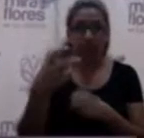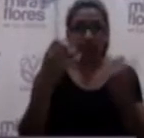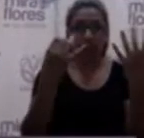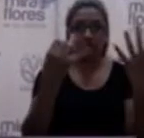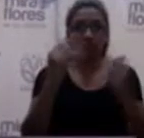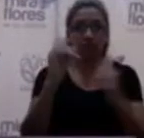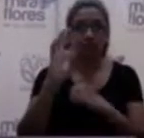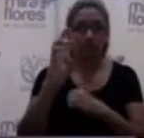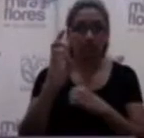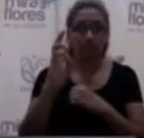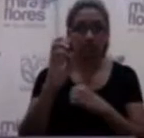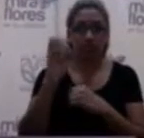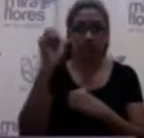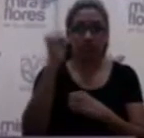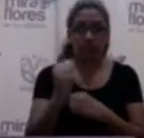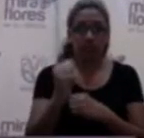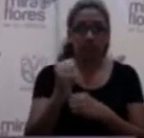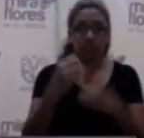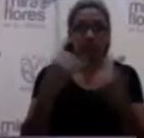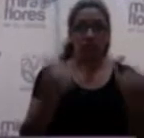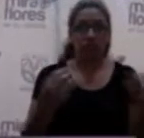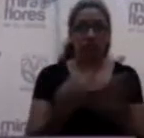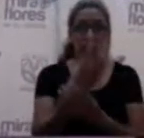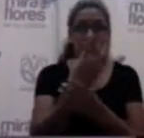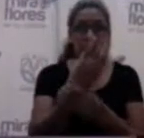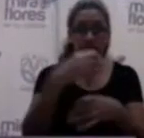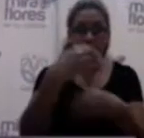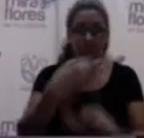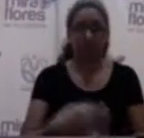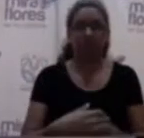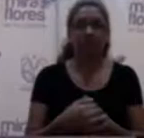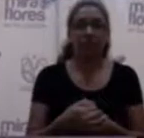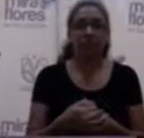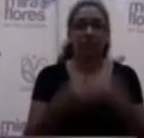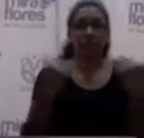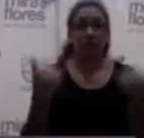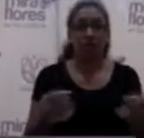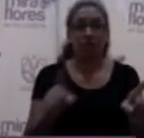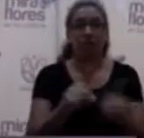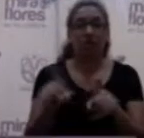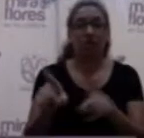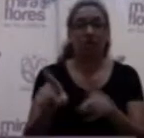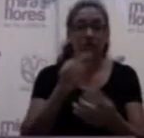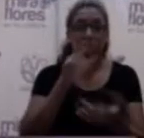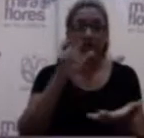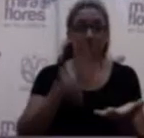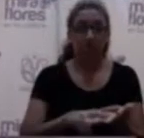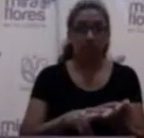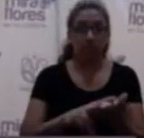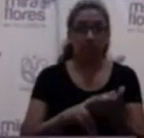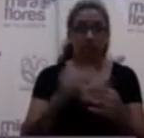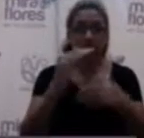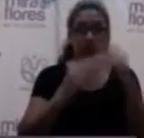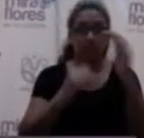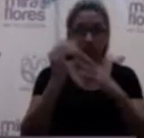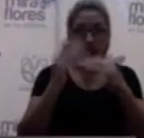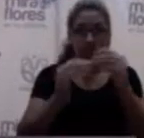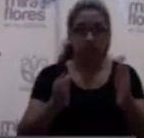1.716.376 soles, que es lo que arroja este nuevo expediente técnico. Como componente está la reparación de